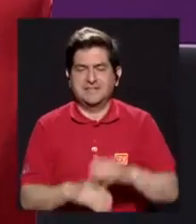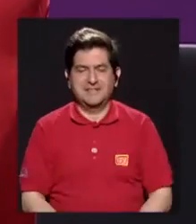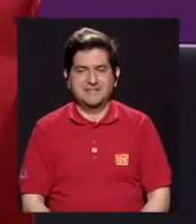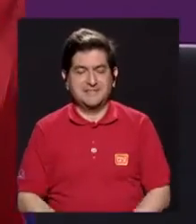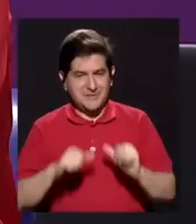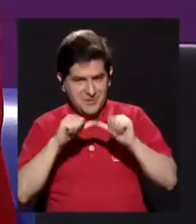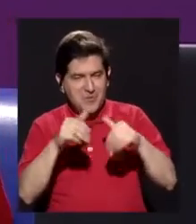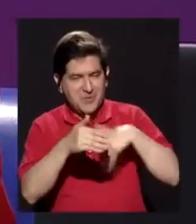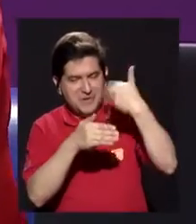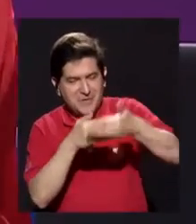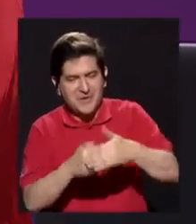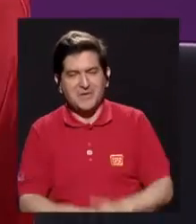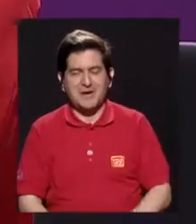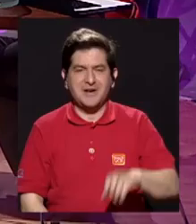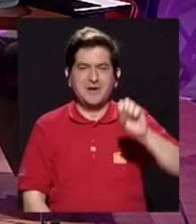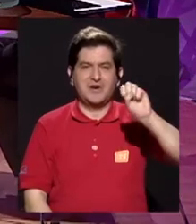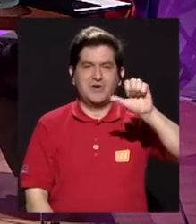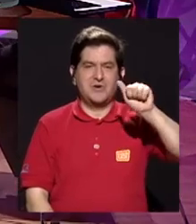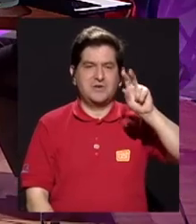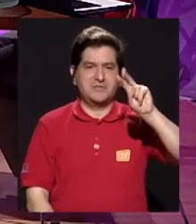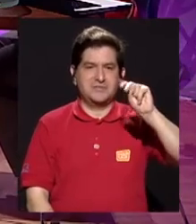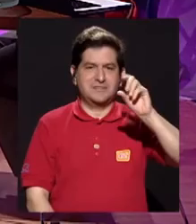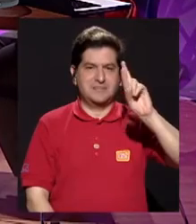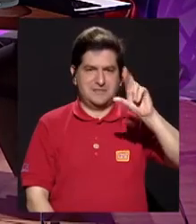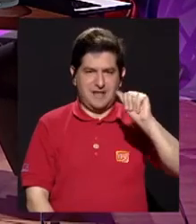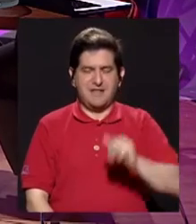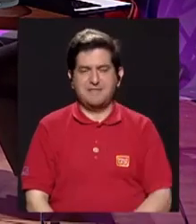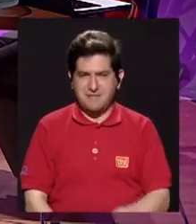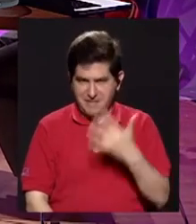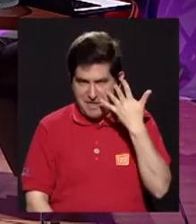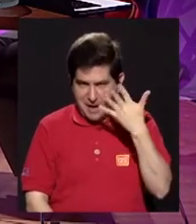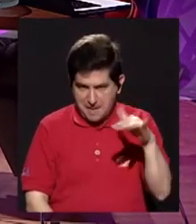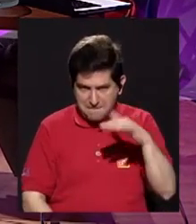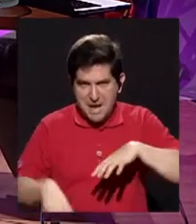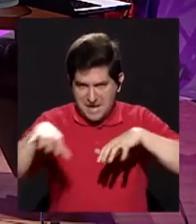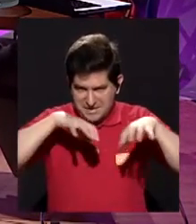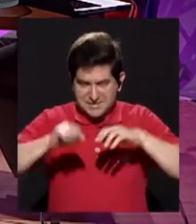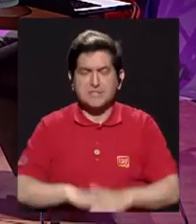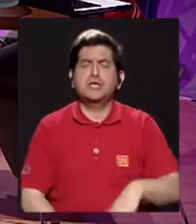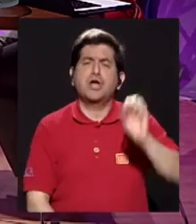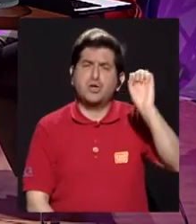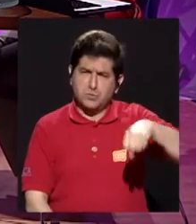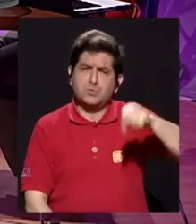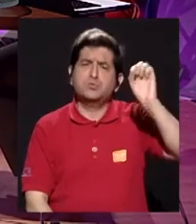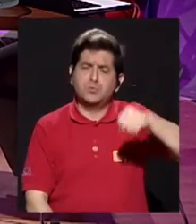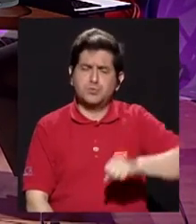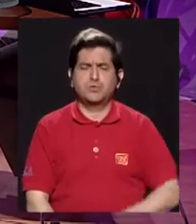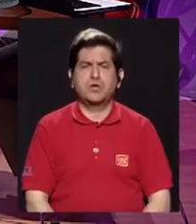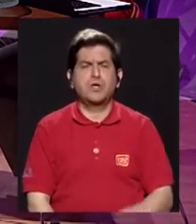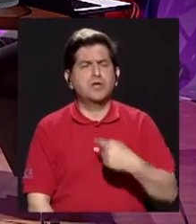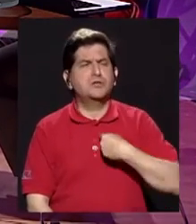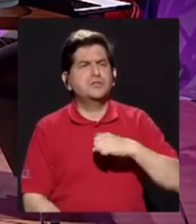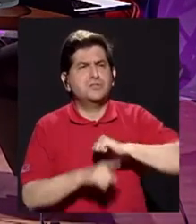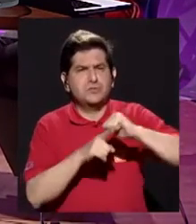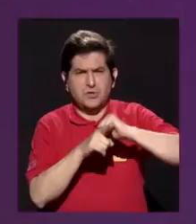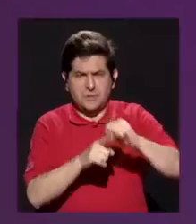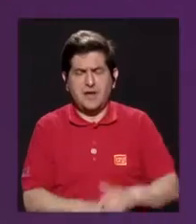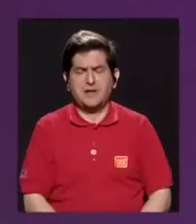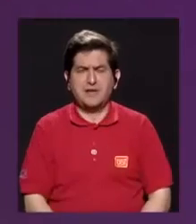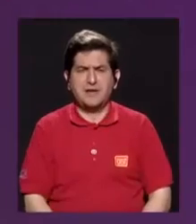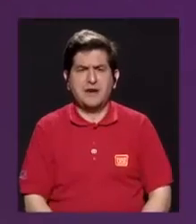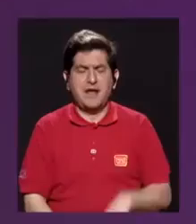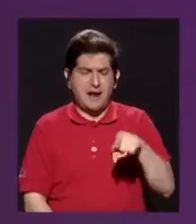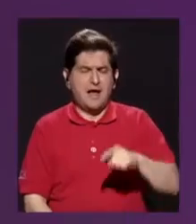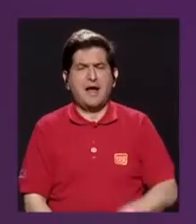Sandra. Bueno, hay un parecido en la actividad. Es algo parecido, sí. Bueno, yo practico la ultramaratón